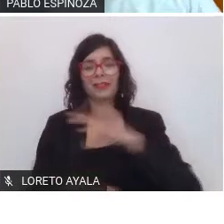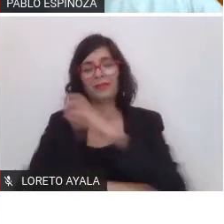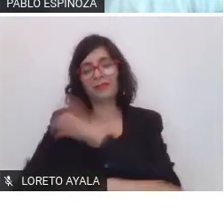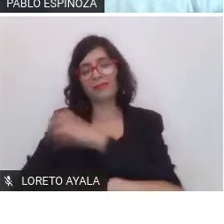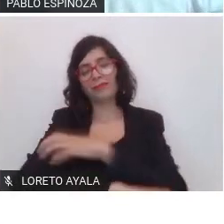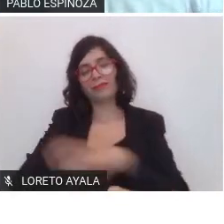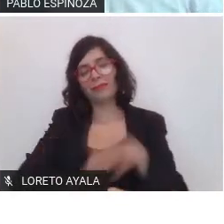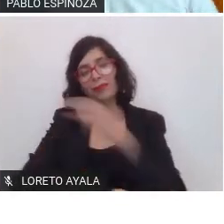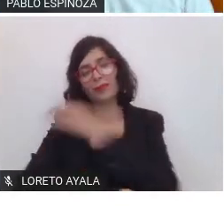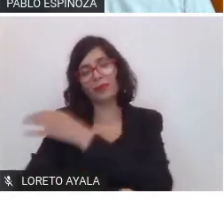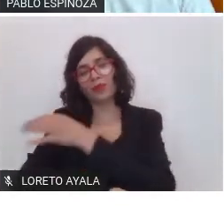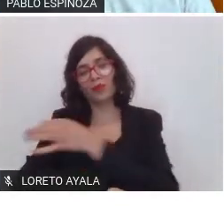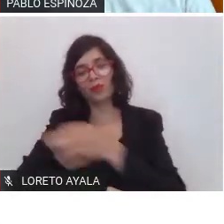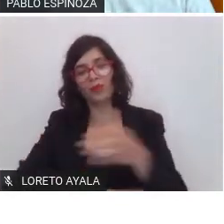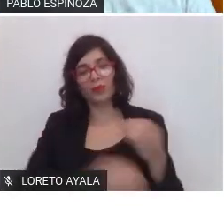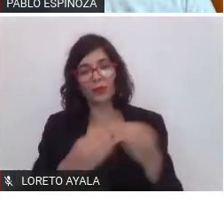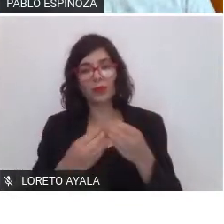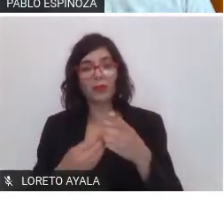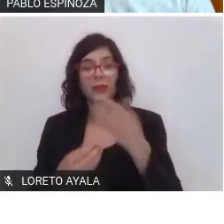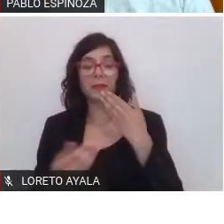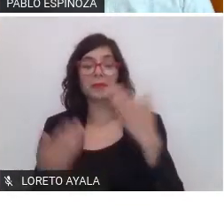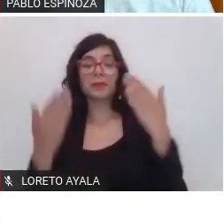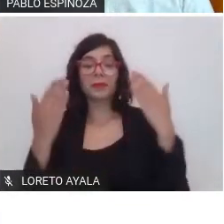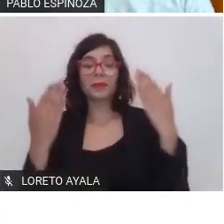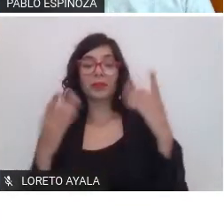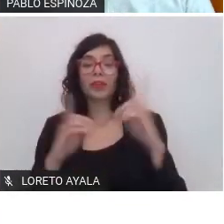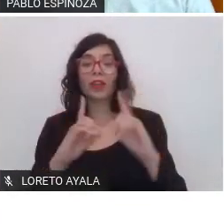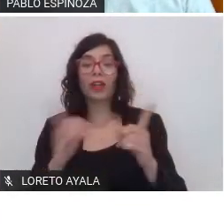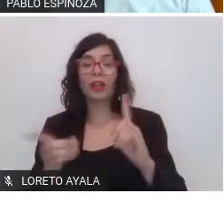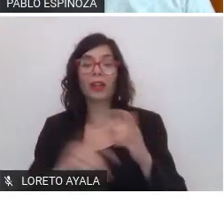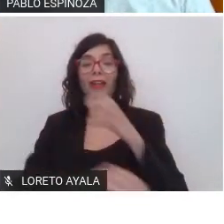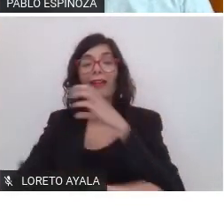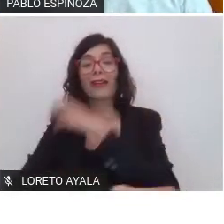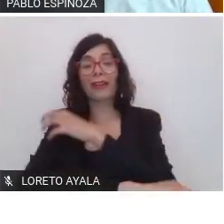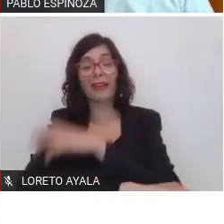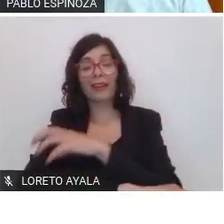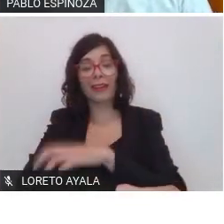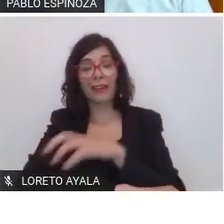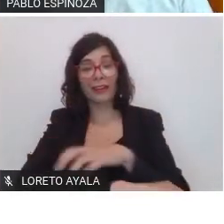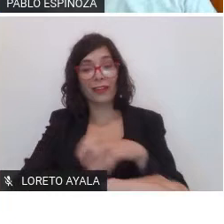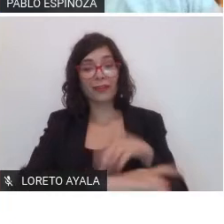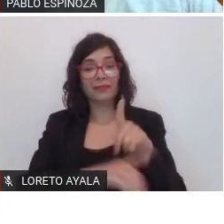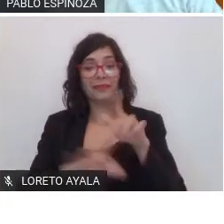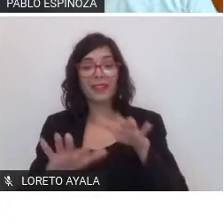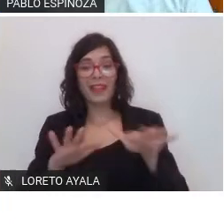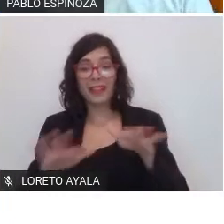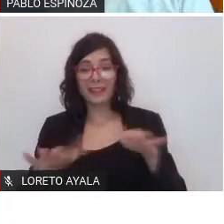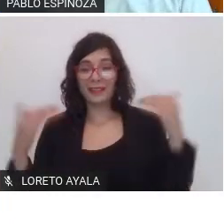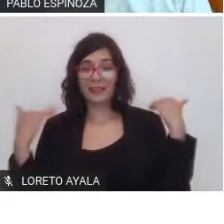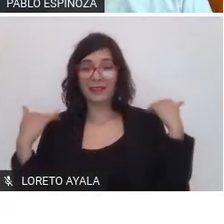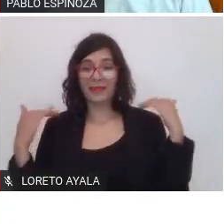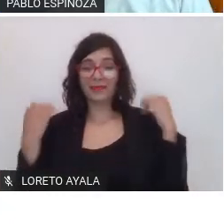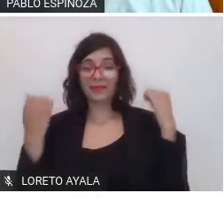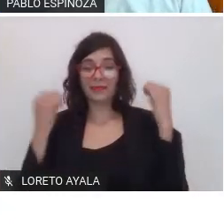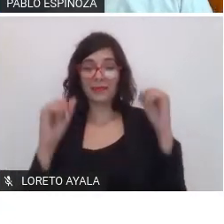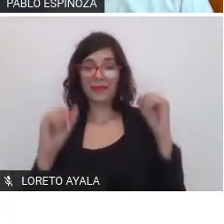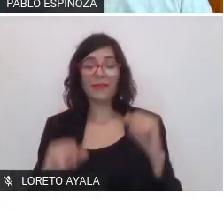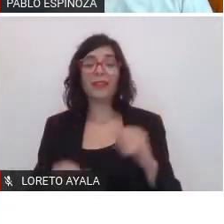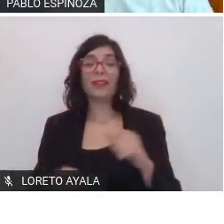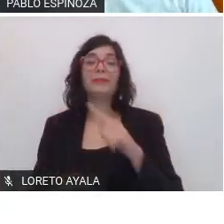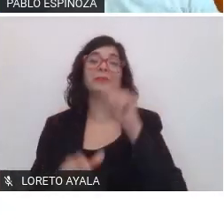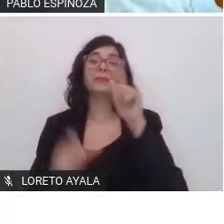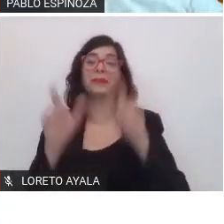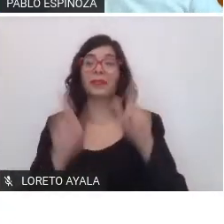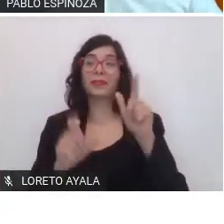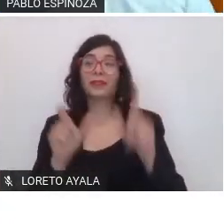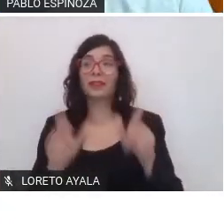enorme. También a nuestros colegas coordinadores regionales de educación en actividad física escolar, las personas de nivel central,